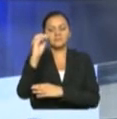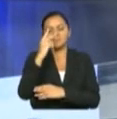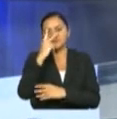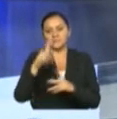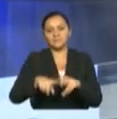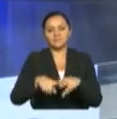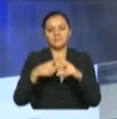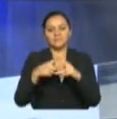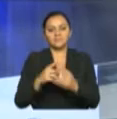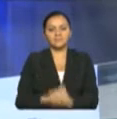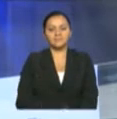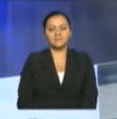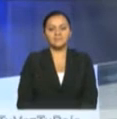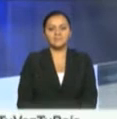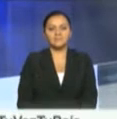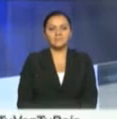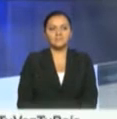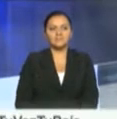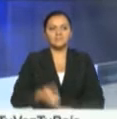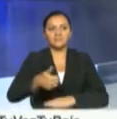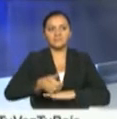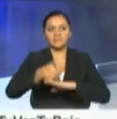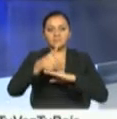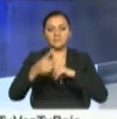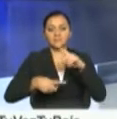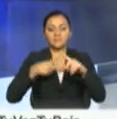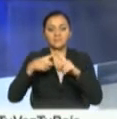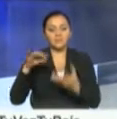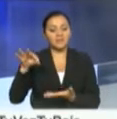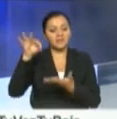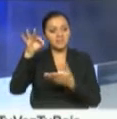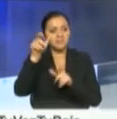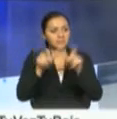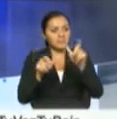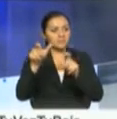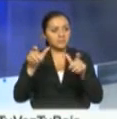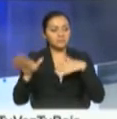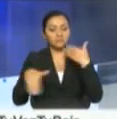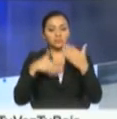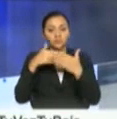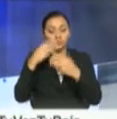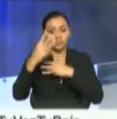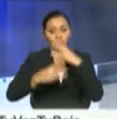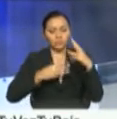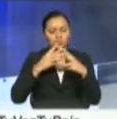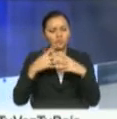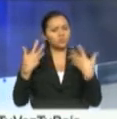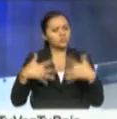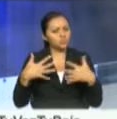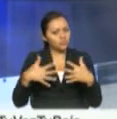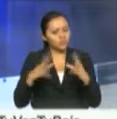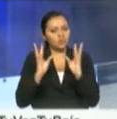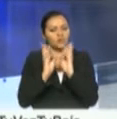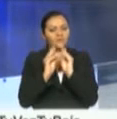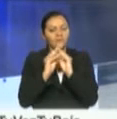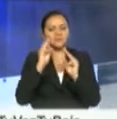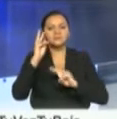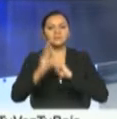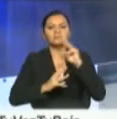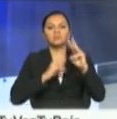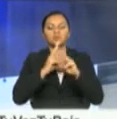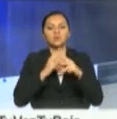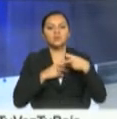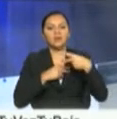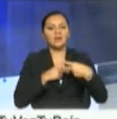con la información. Autoridades, representantes y ciudadanos de todo el planeta son parte de la Conferencia Mundial Hábitat